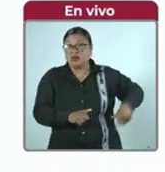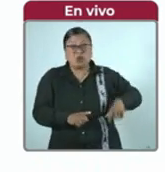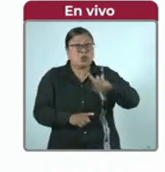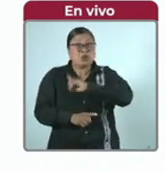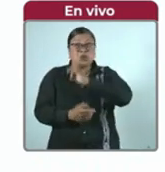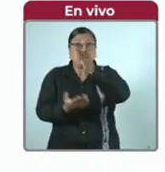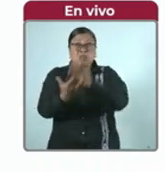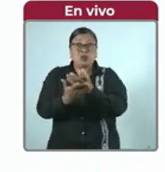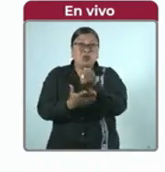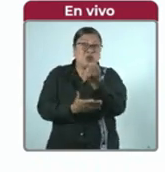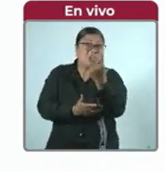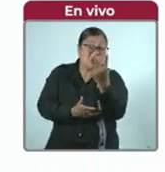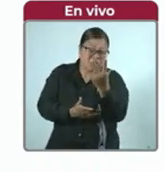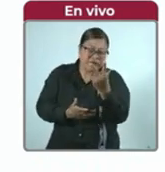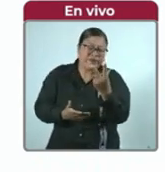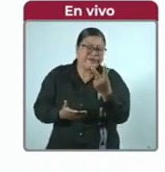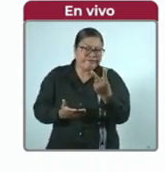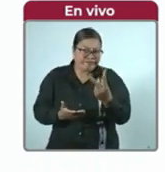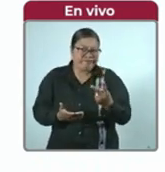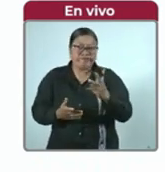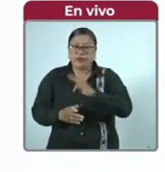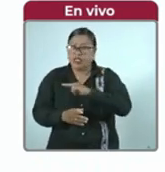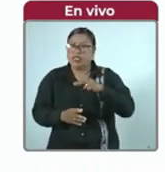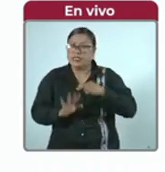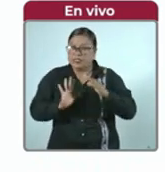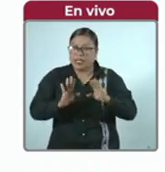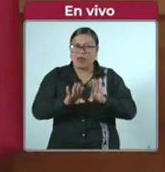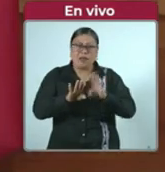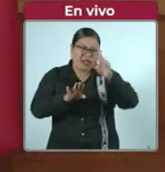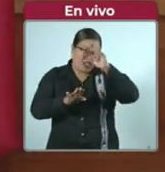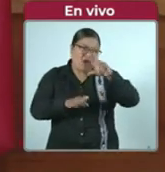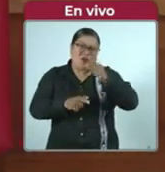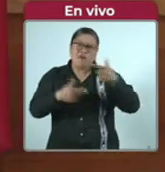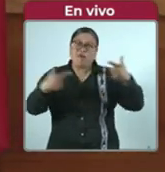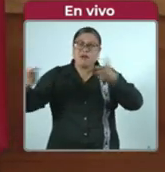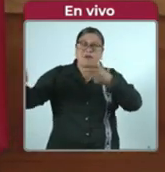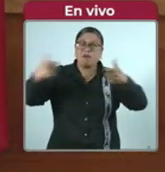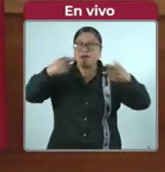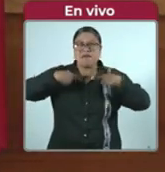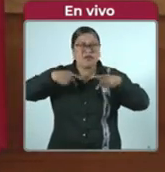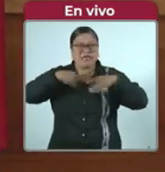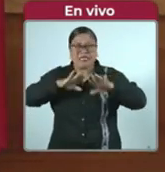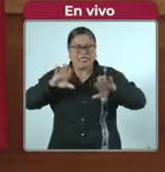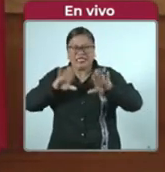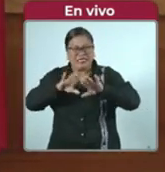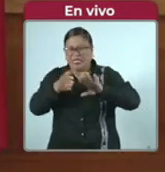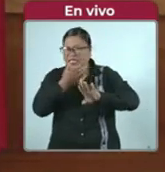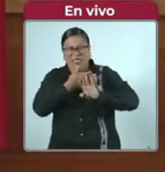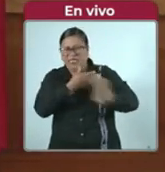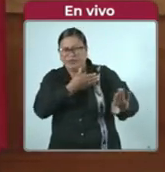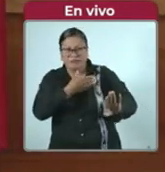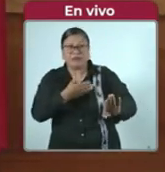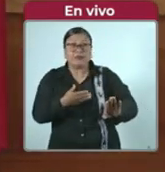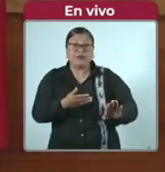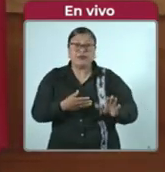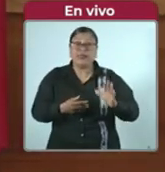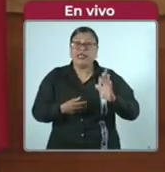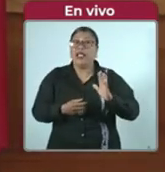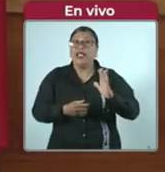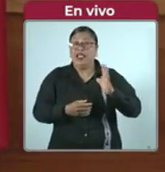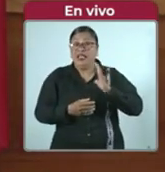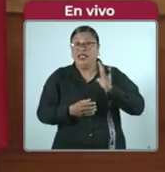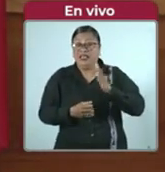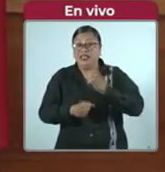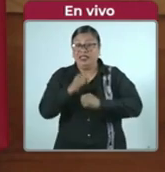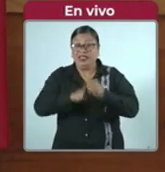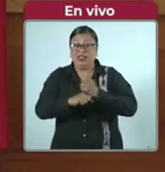dos y cómo hemos logrado evitar la pérdida de Vidas humanas tuvimos Lamentablemente una cifra en el